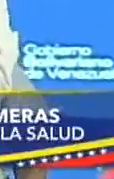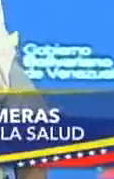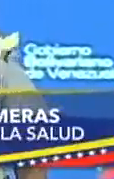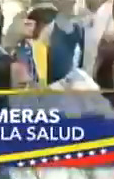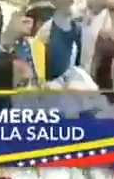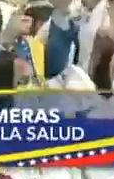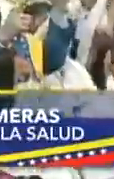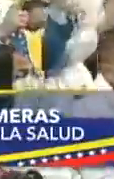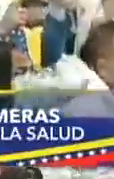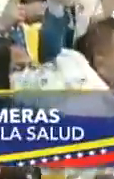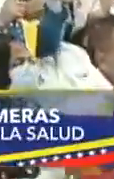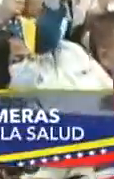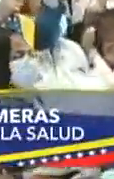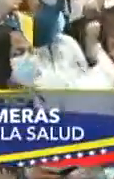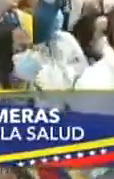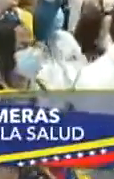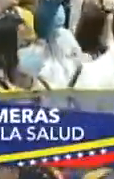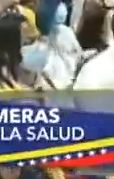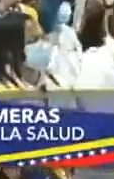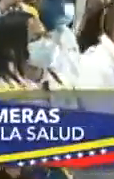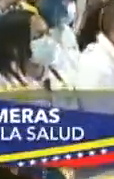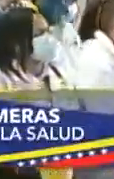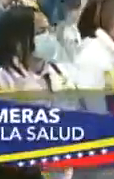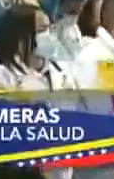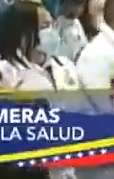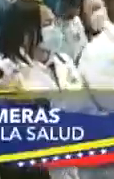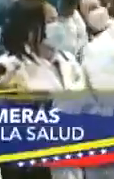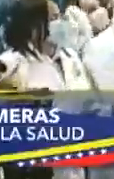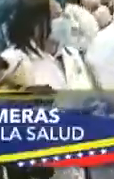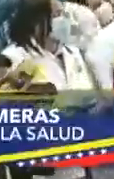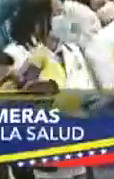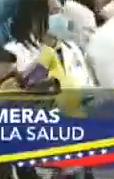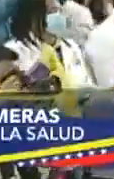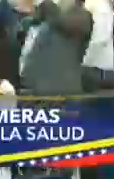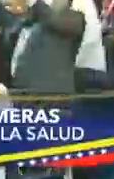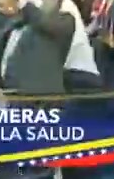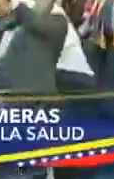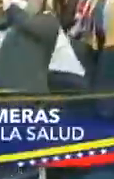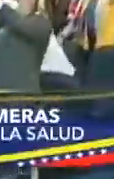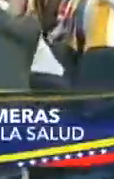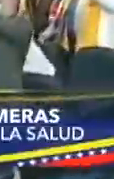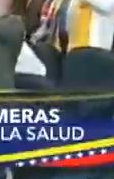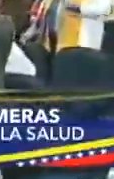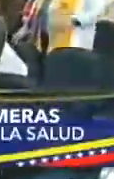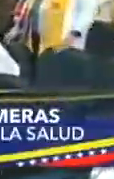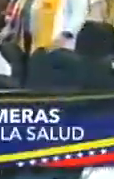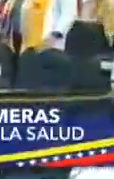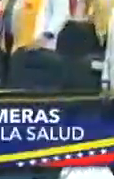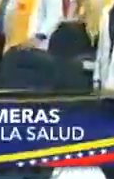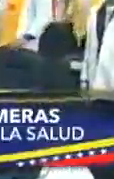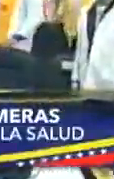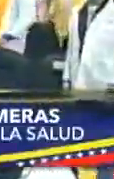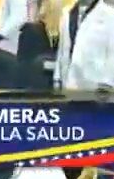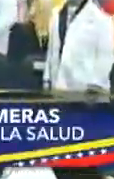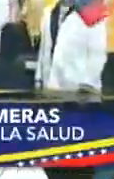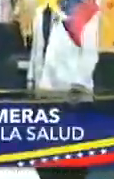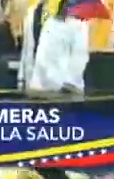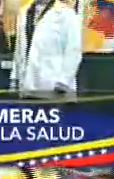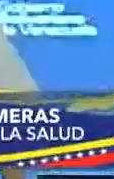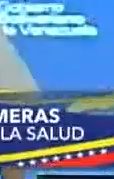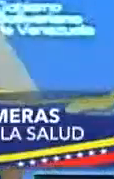el avance del plan de inmunización que se ejecuta en todo el país. La comisión ha analizado además las